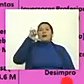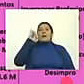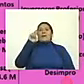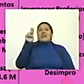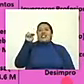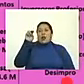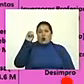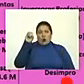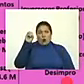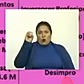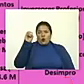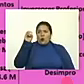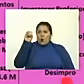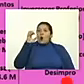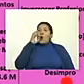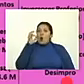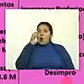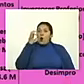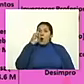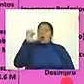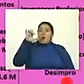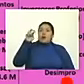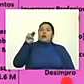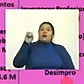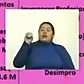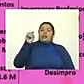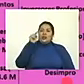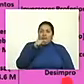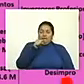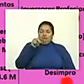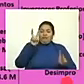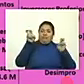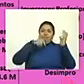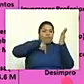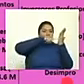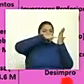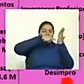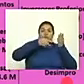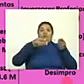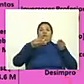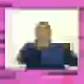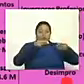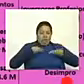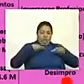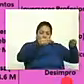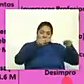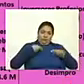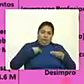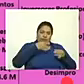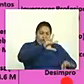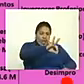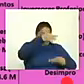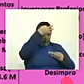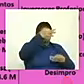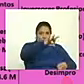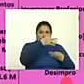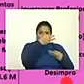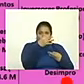este cuadro, es solamente sobre los contratos que a él le entregaban como